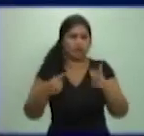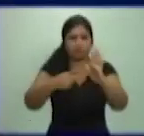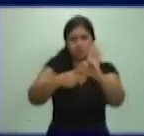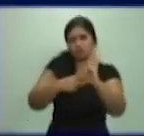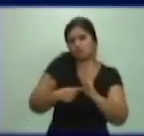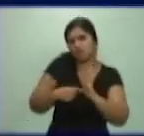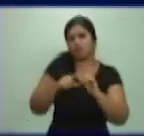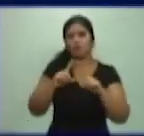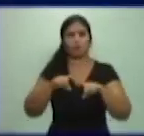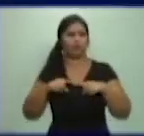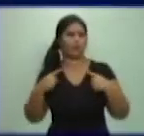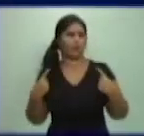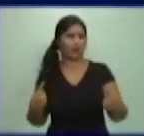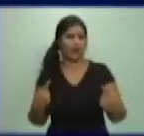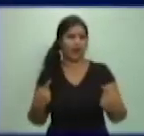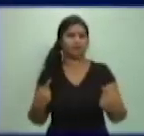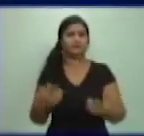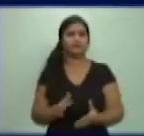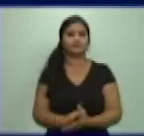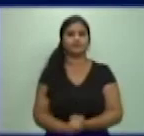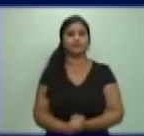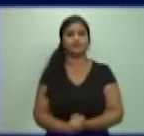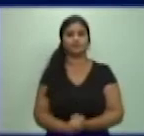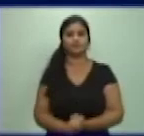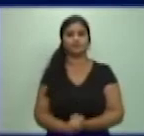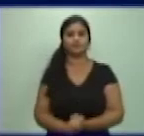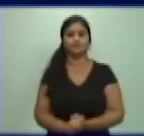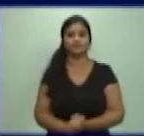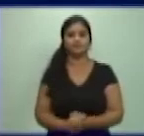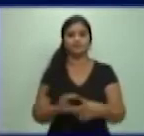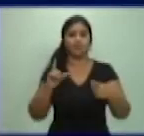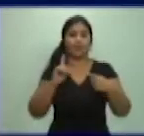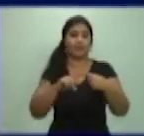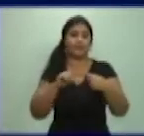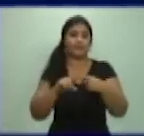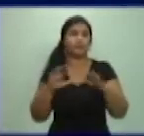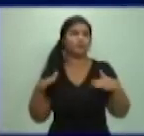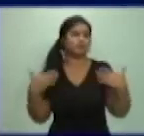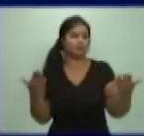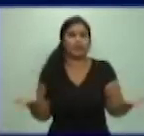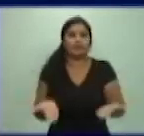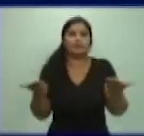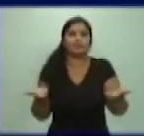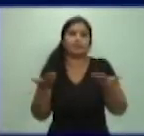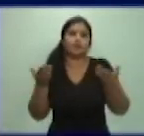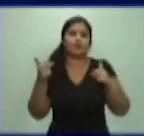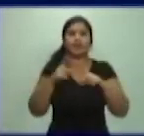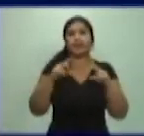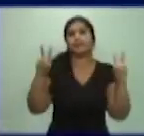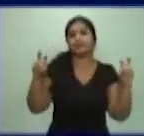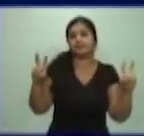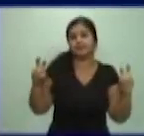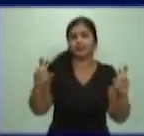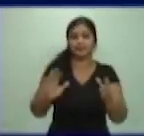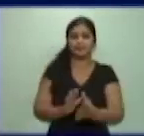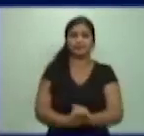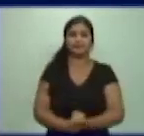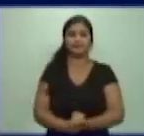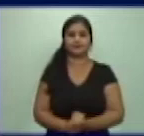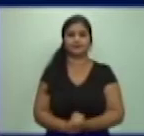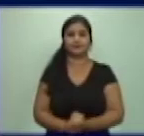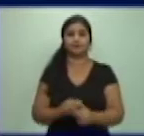El texto, en primer lugar, desarrolla un tema. Es el aspecto de la realidad del cual se